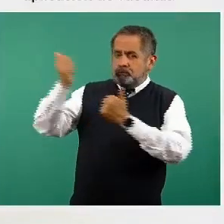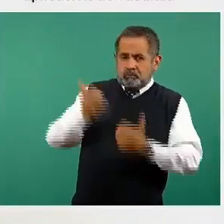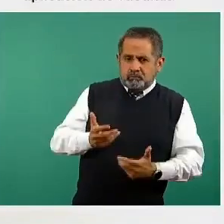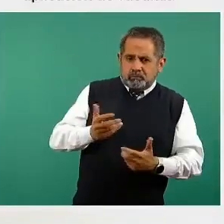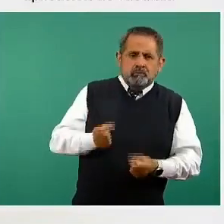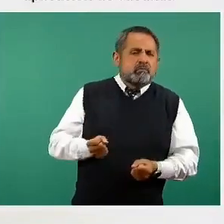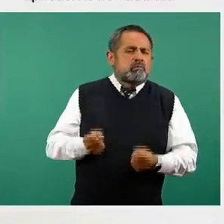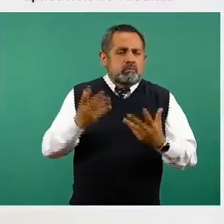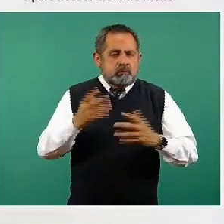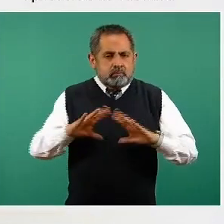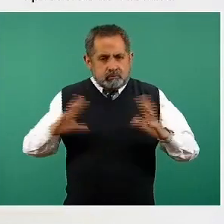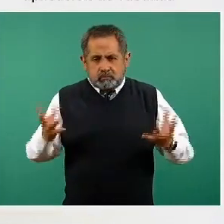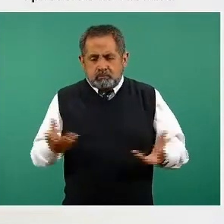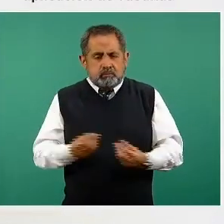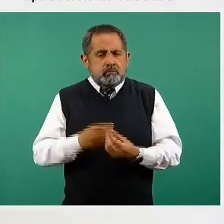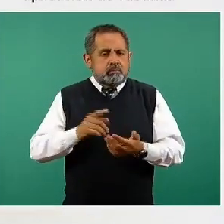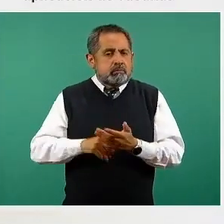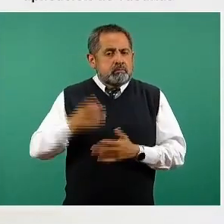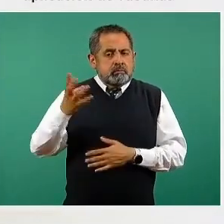para el día de hoy ya son